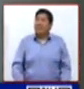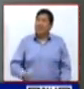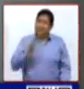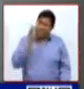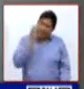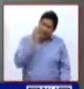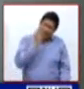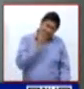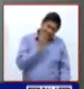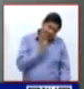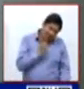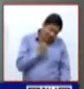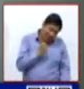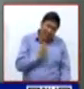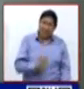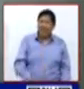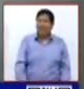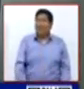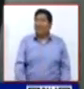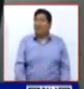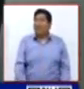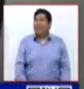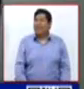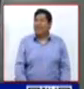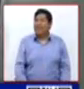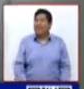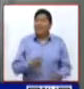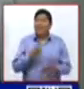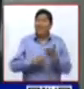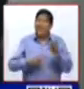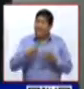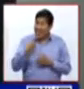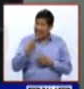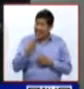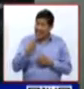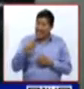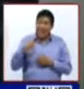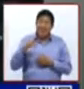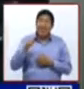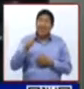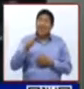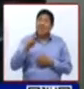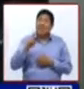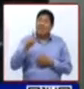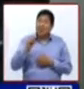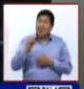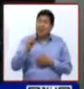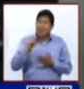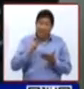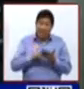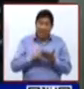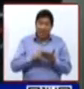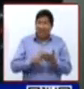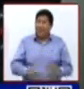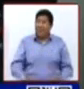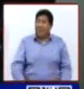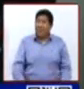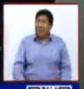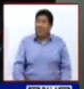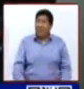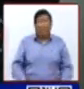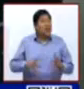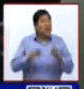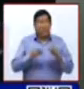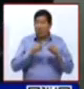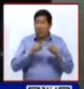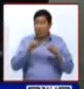Uy, se ve bastante linda la luna. Y se ve lo que nos decía Paulo, esta mancha, ¿no? Que todavía no es roja, ¿no?